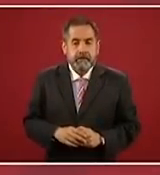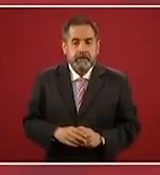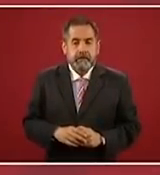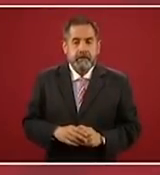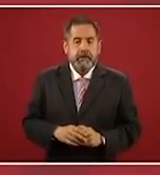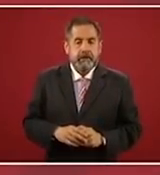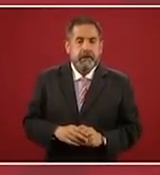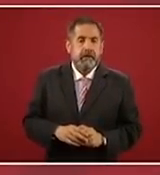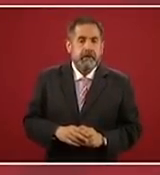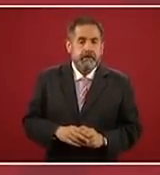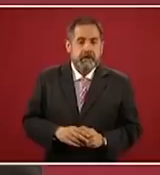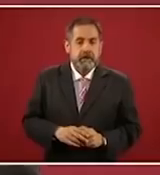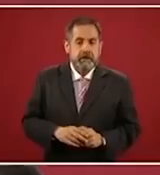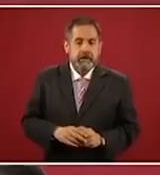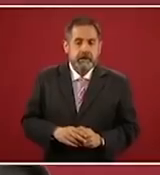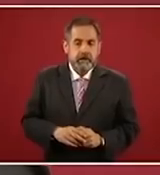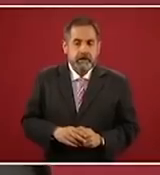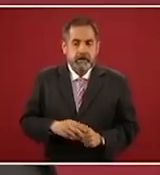los